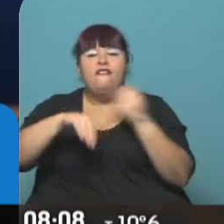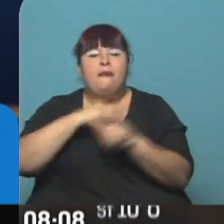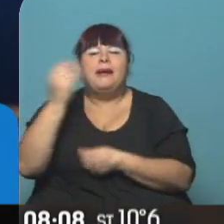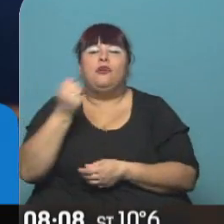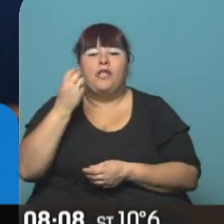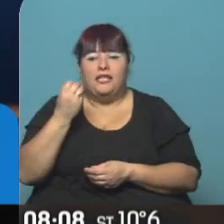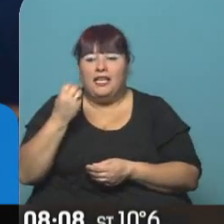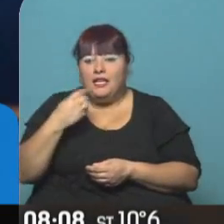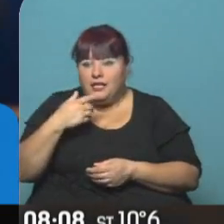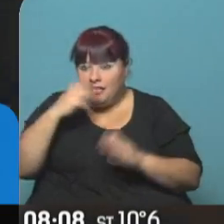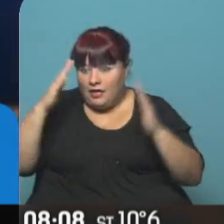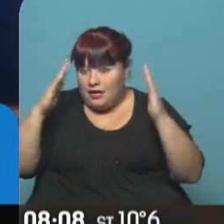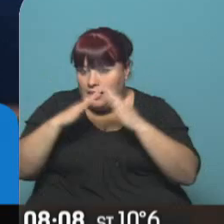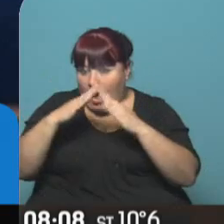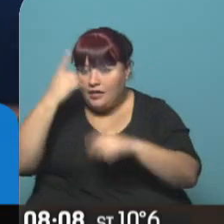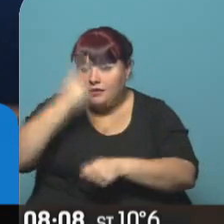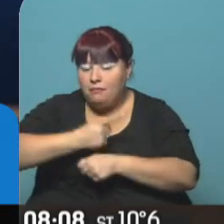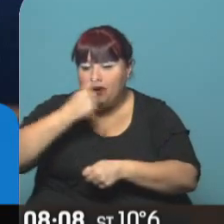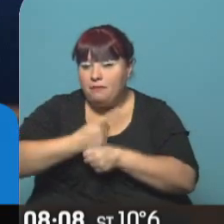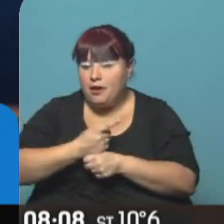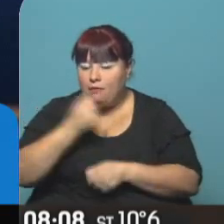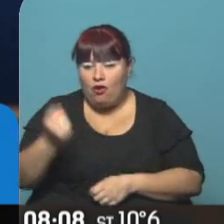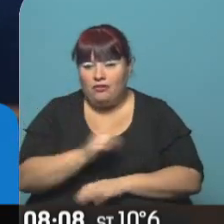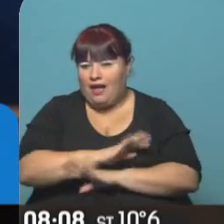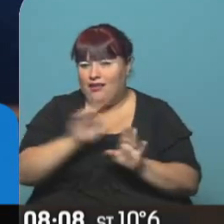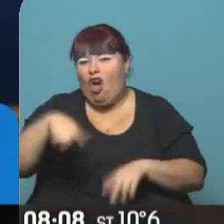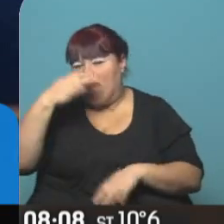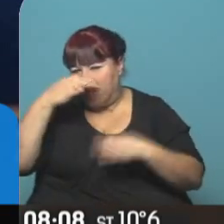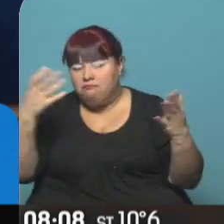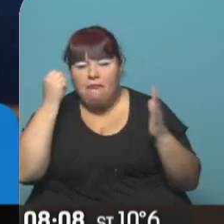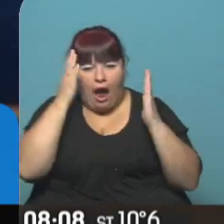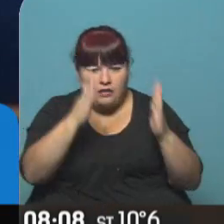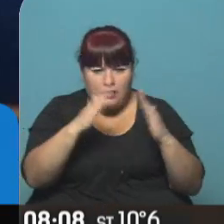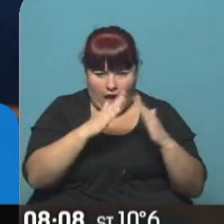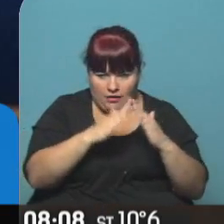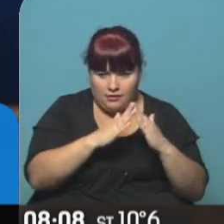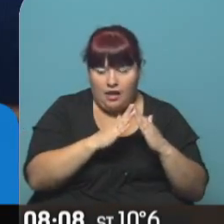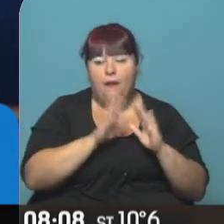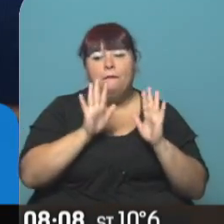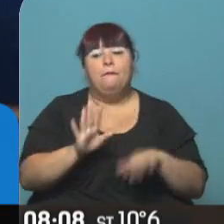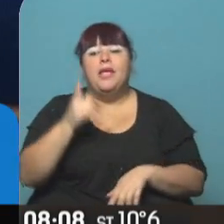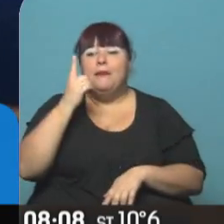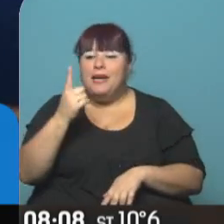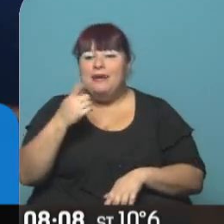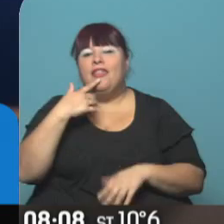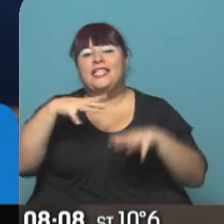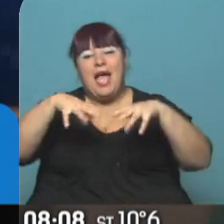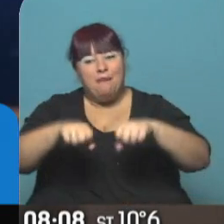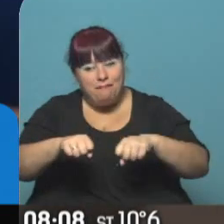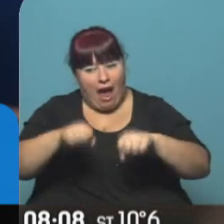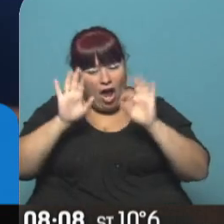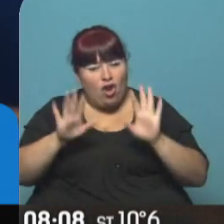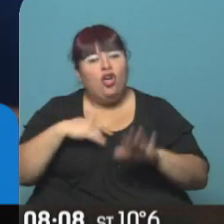que si no es el techo la casa nada más importante entonces antes de hablar de embargo